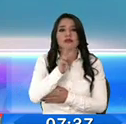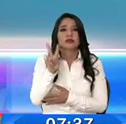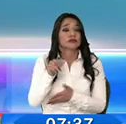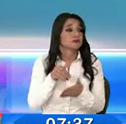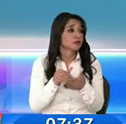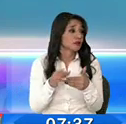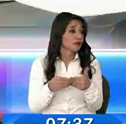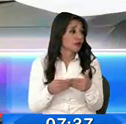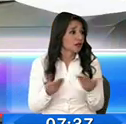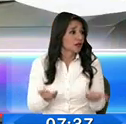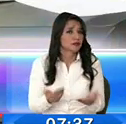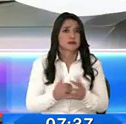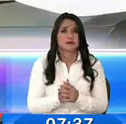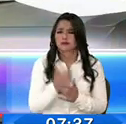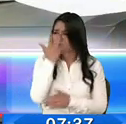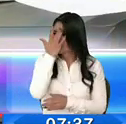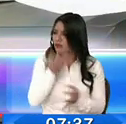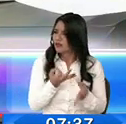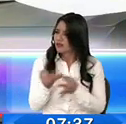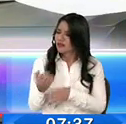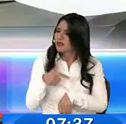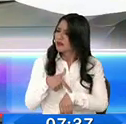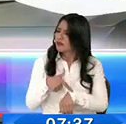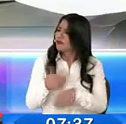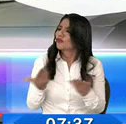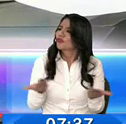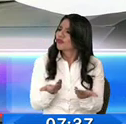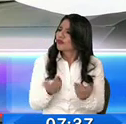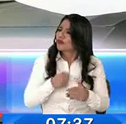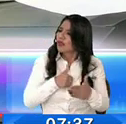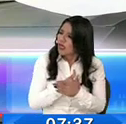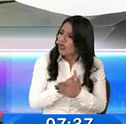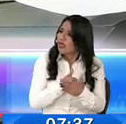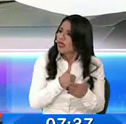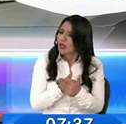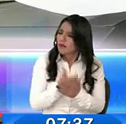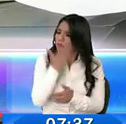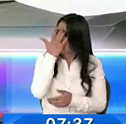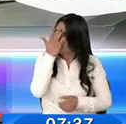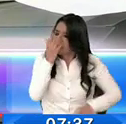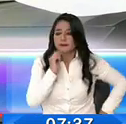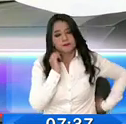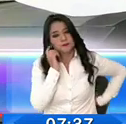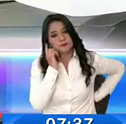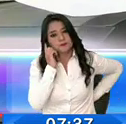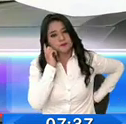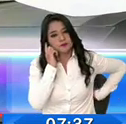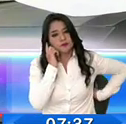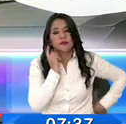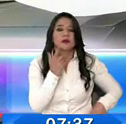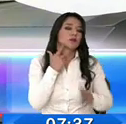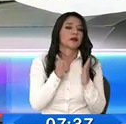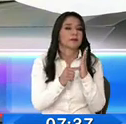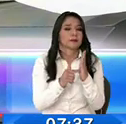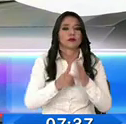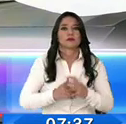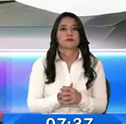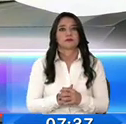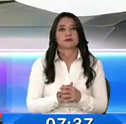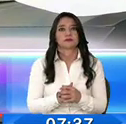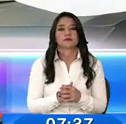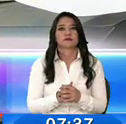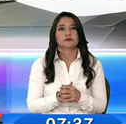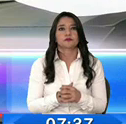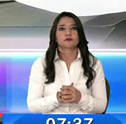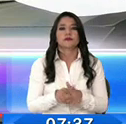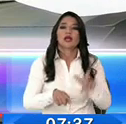y porque tanto donde está la traba mire por ejemplo lo que nos hemos dicho hay moléculas que ya